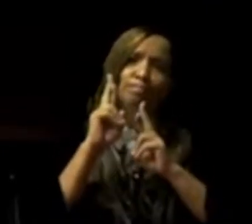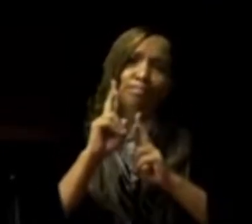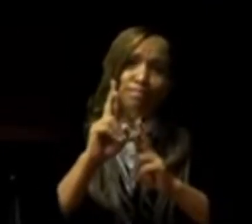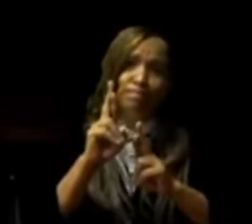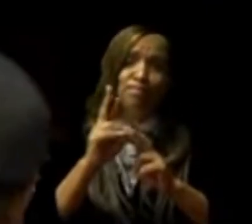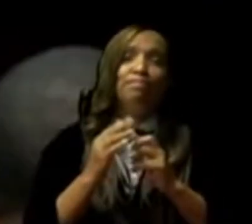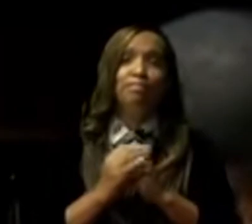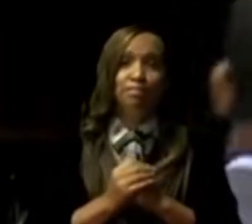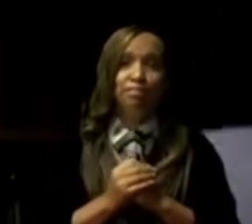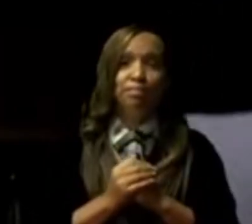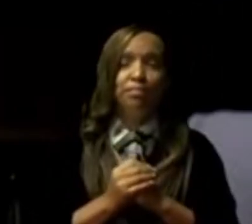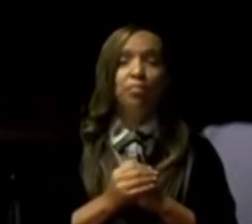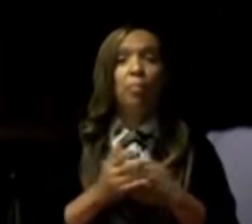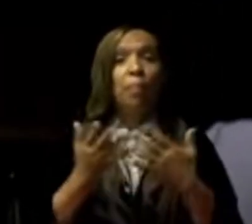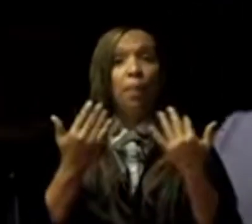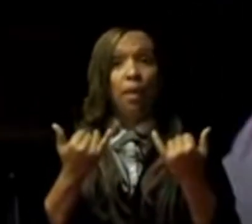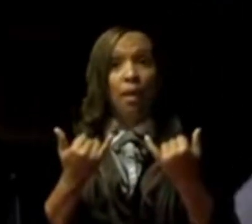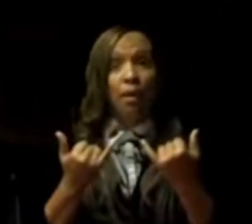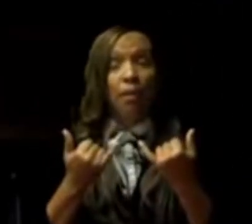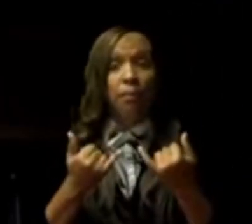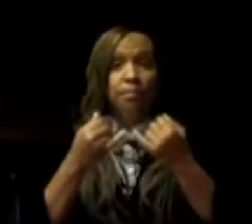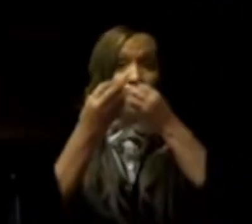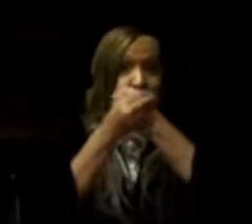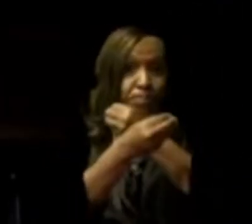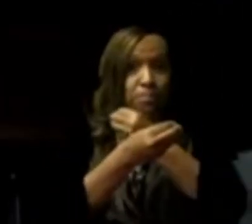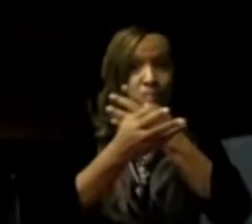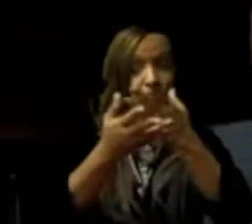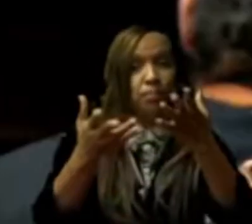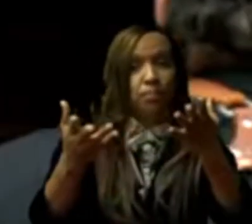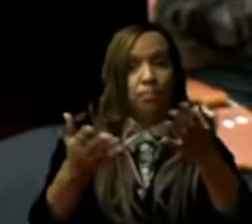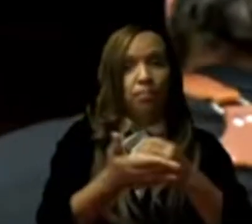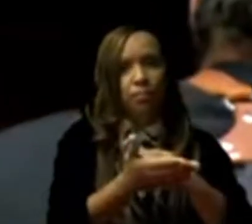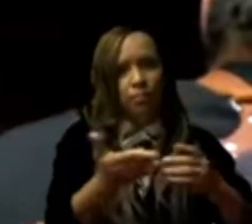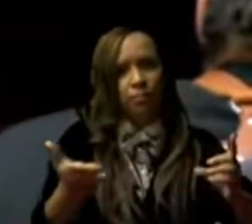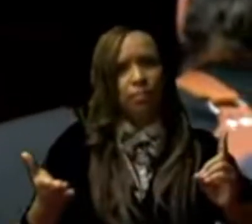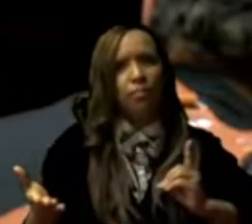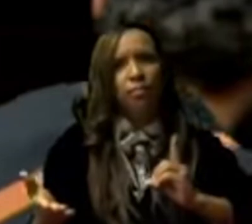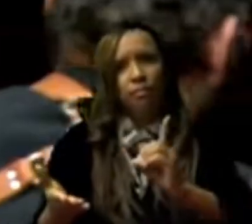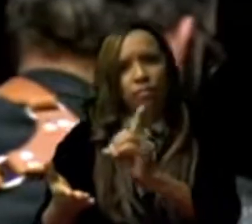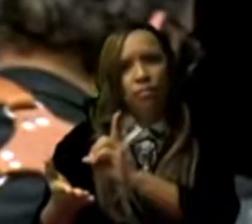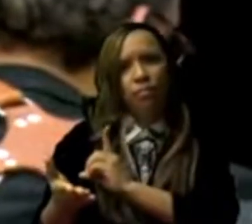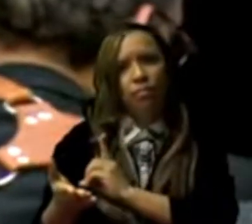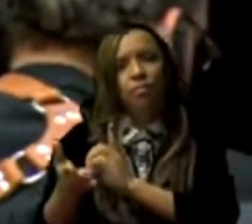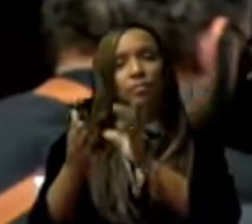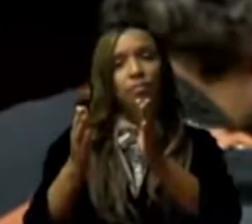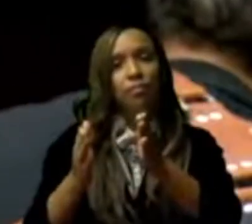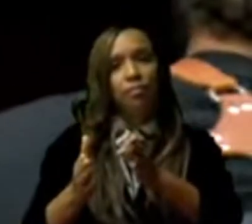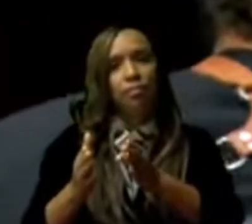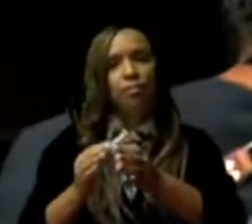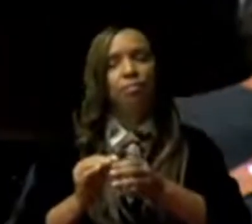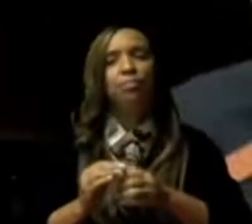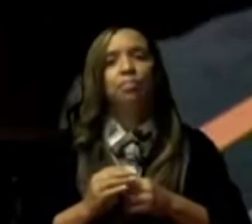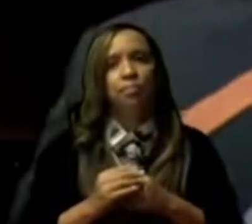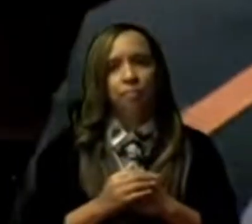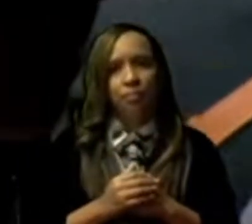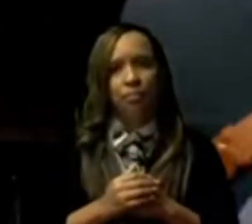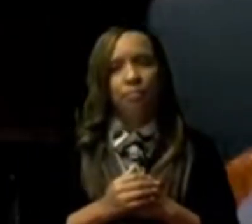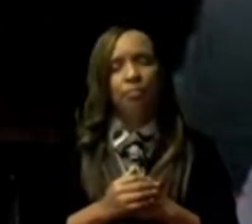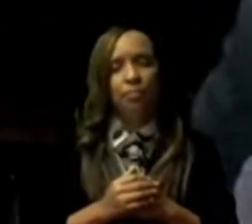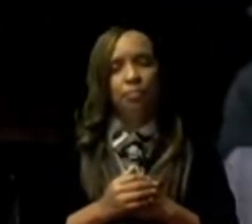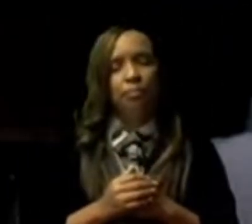compartir con los compañeros diputados y diputadas una información de vida que yo